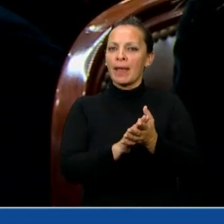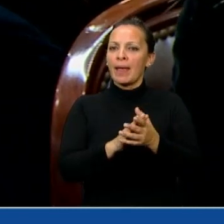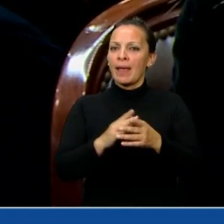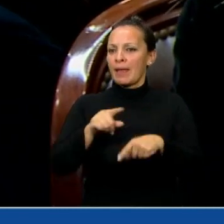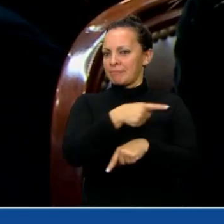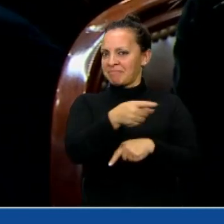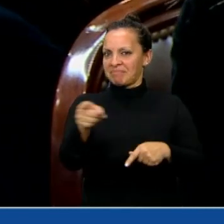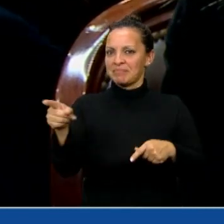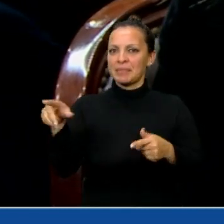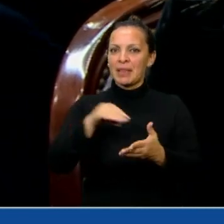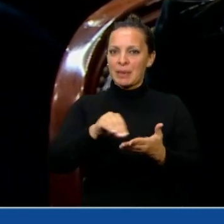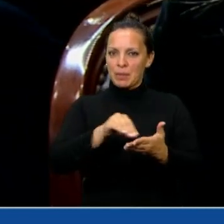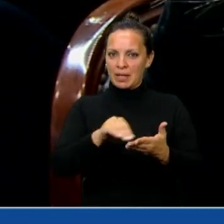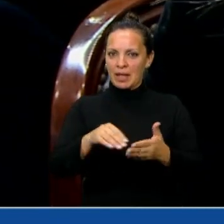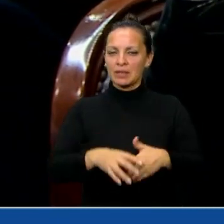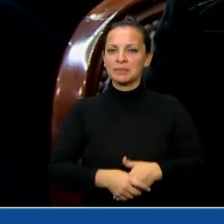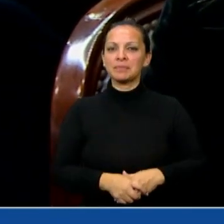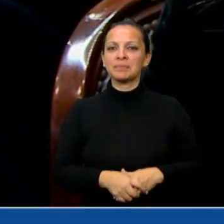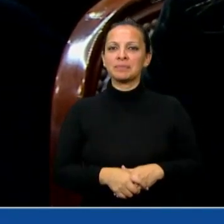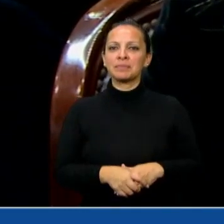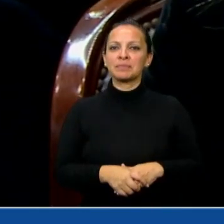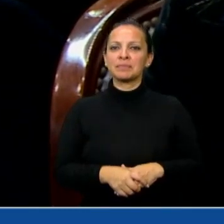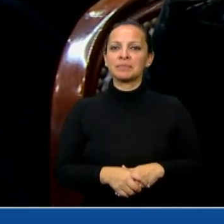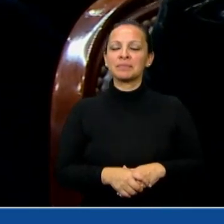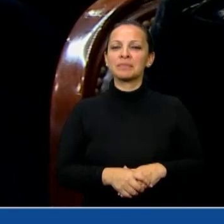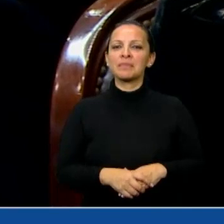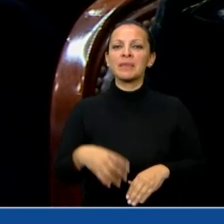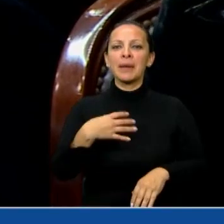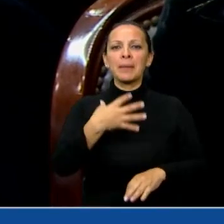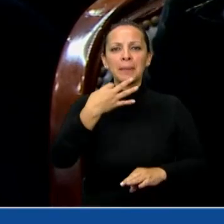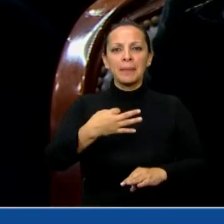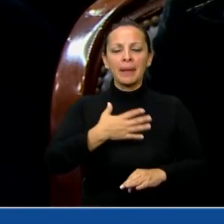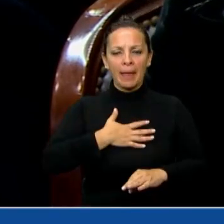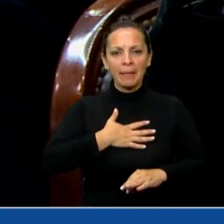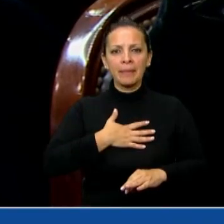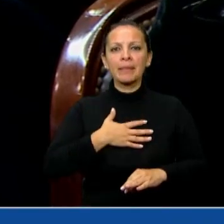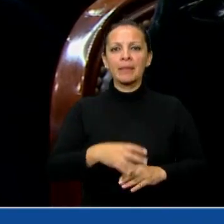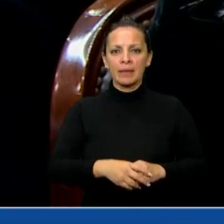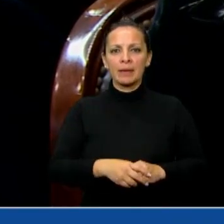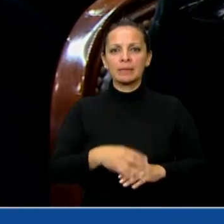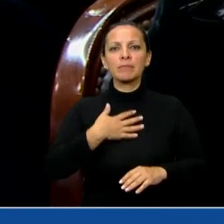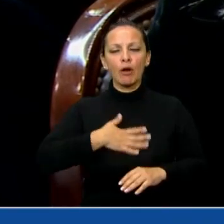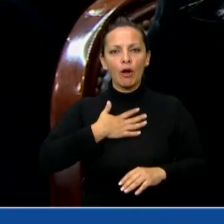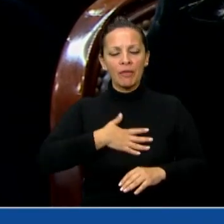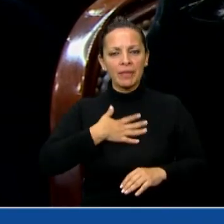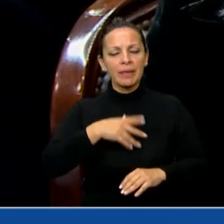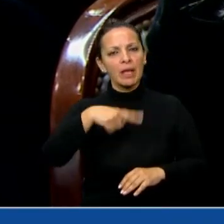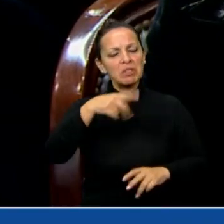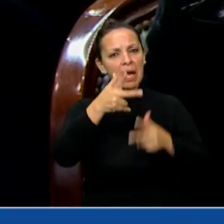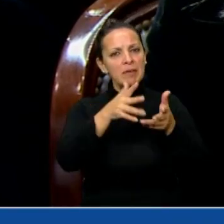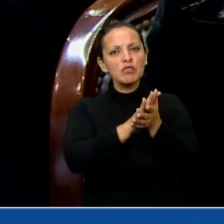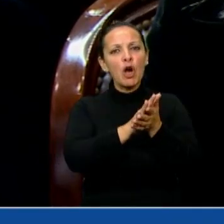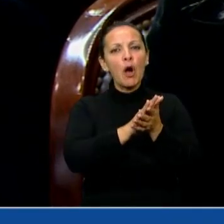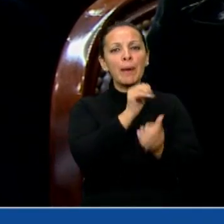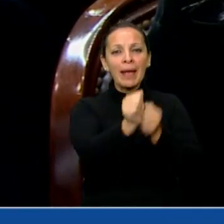por los diputados, ¿no? La verdad que me alegra que se estén acordando de las pymes, pero sin